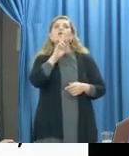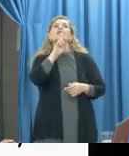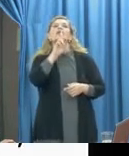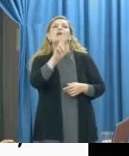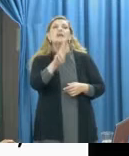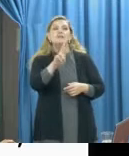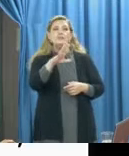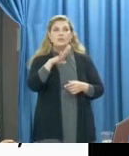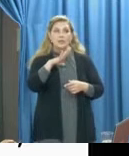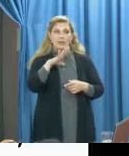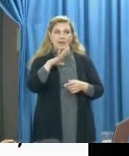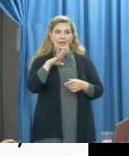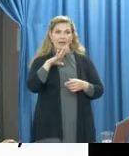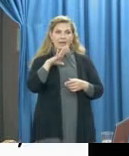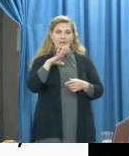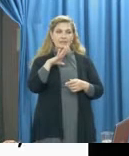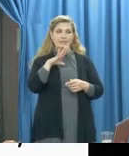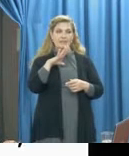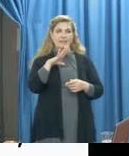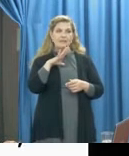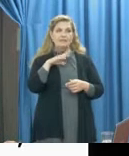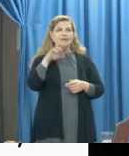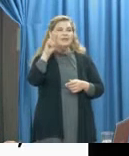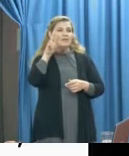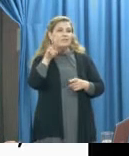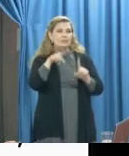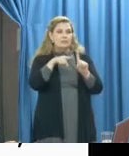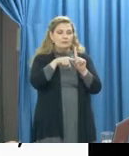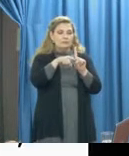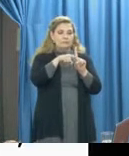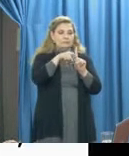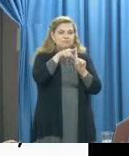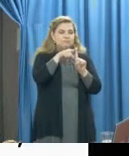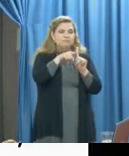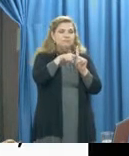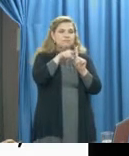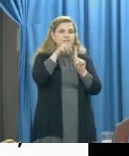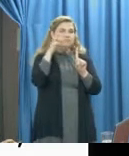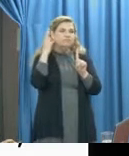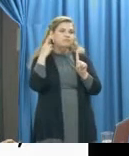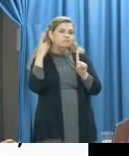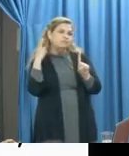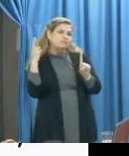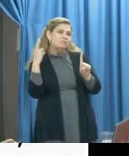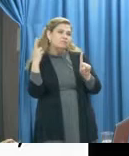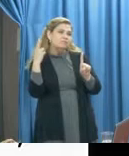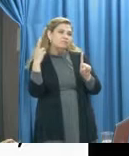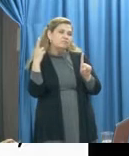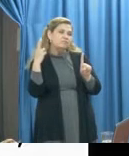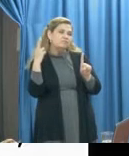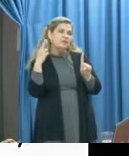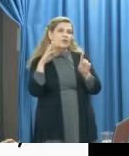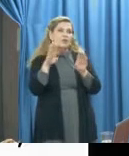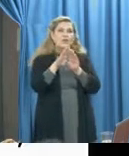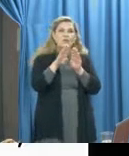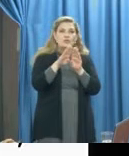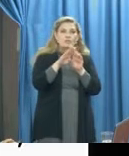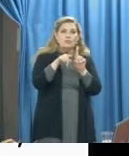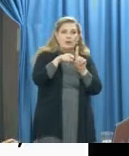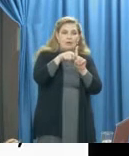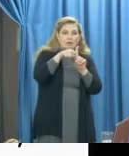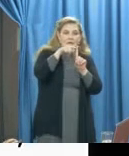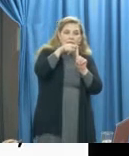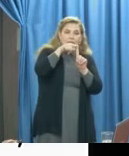responder, tenemos aquí las frecuencias y la gravedad de los sonidos.